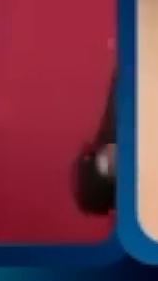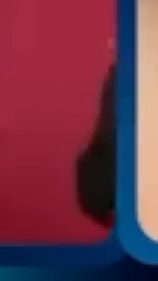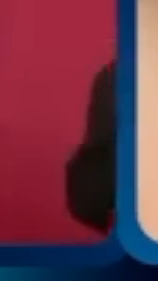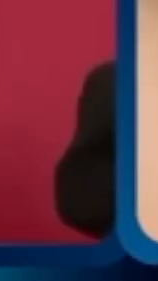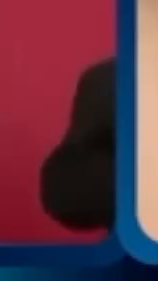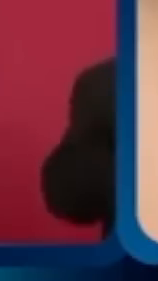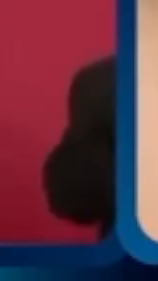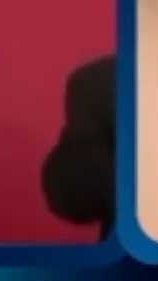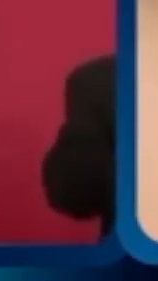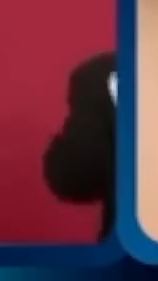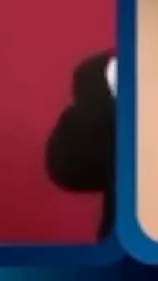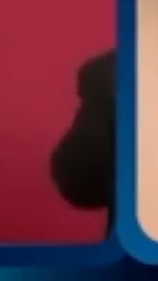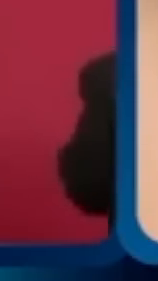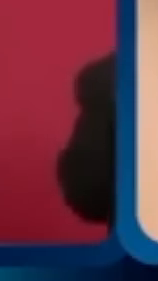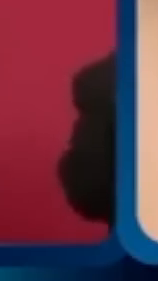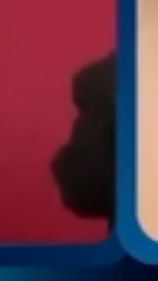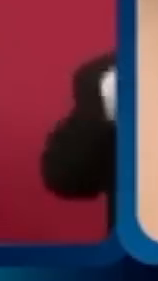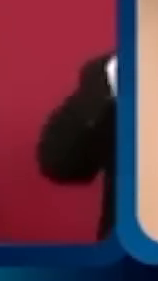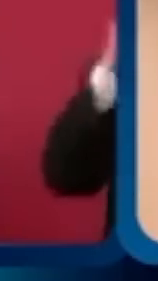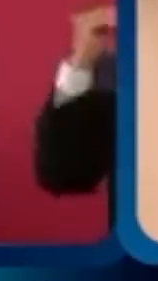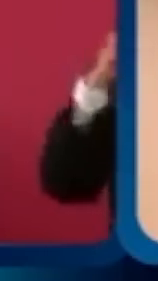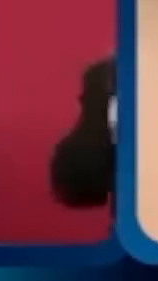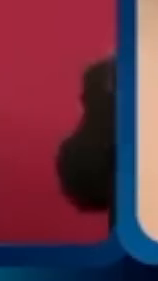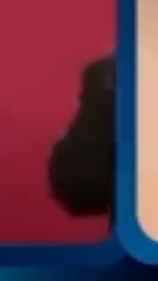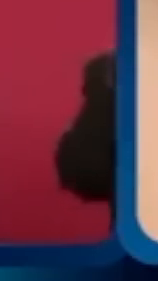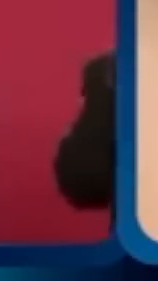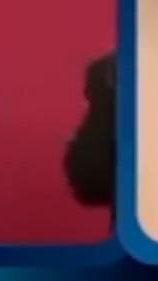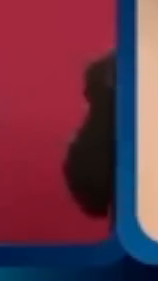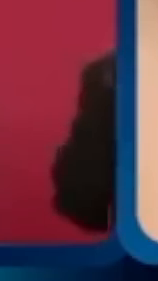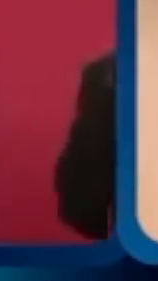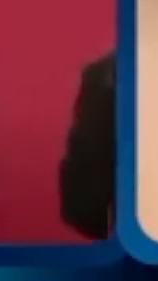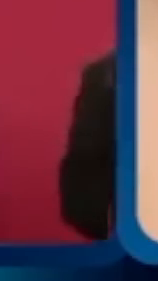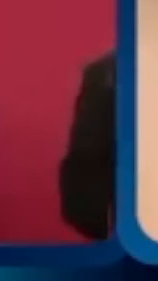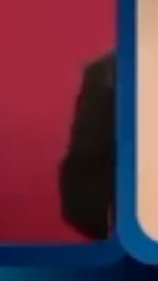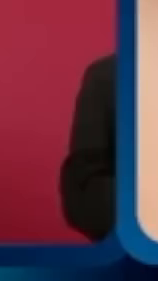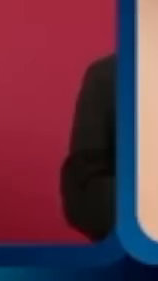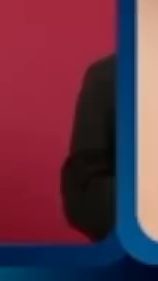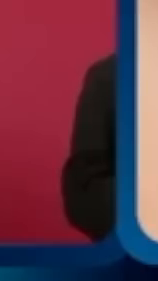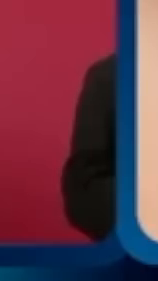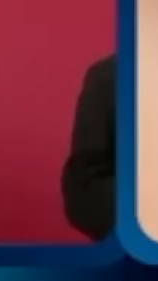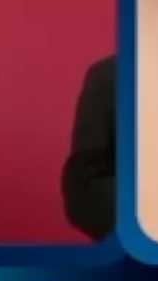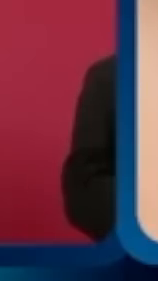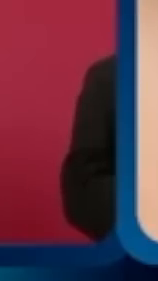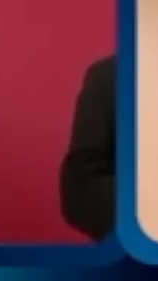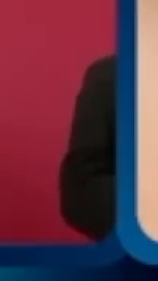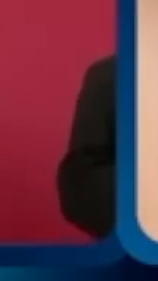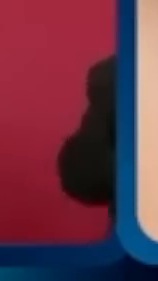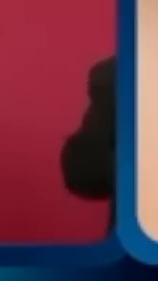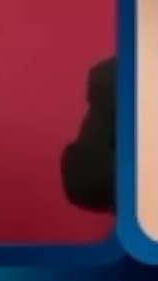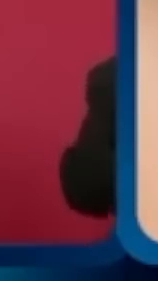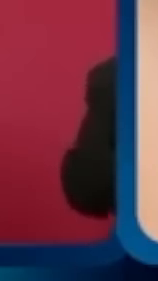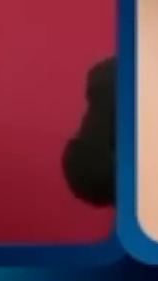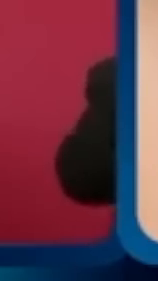presidente en contra los candidatos porque no quieren que llegue la transformación y si hoy moreno tienen la oportunidad de llevarse el carro completo es